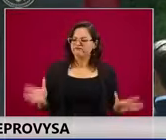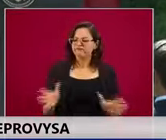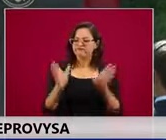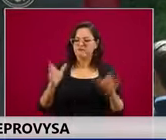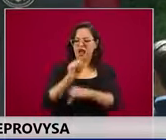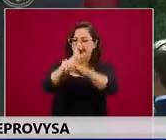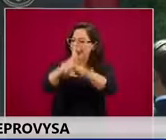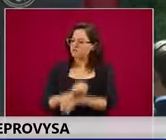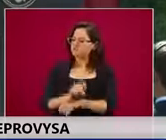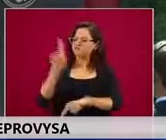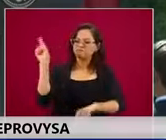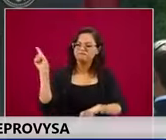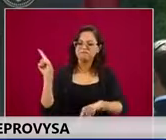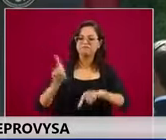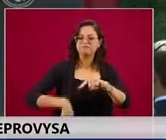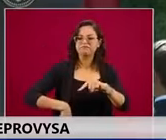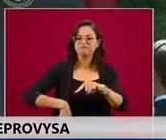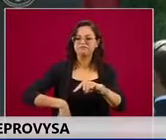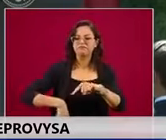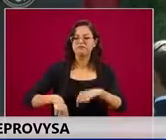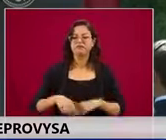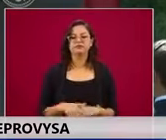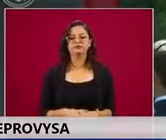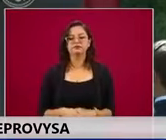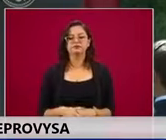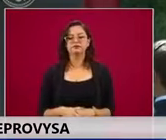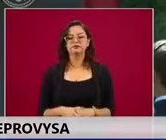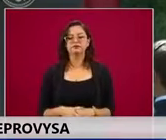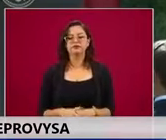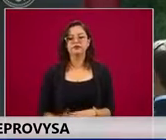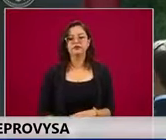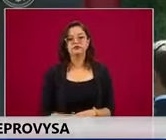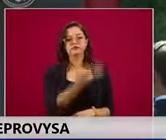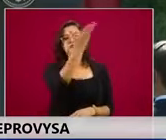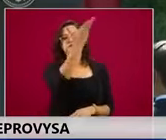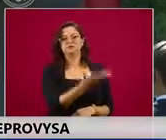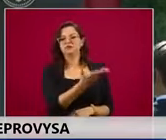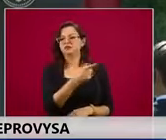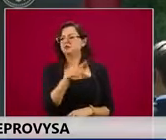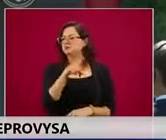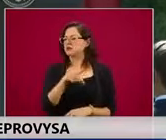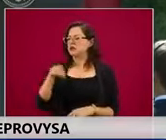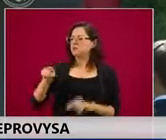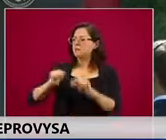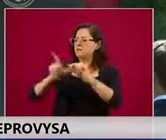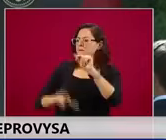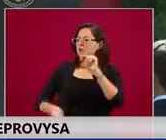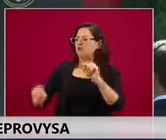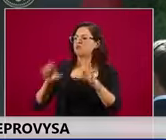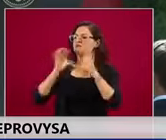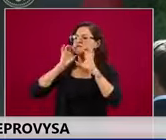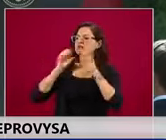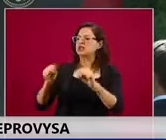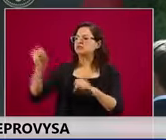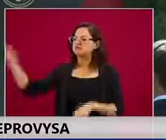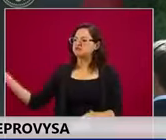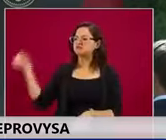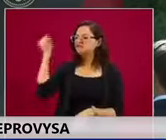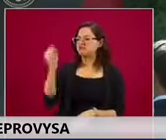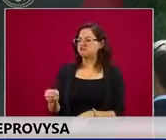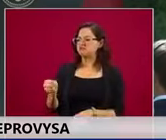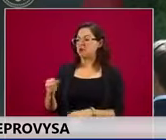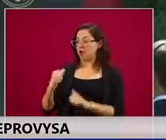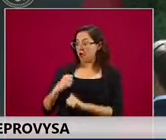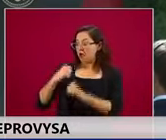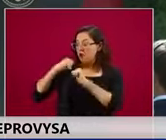que leer, tenemos que estudiar, tenemos que investigar. Y si bien en algunos momentos no nos tocó